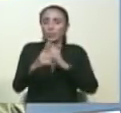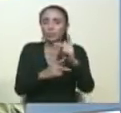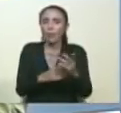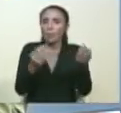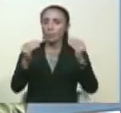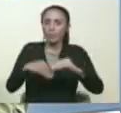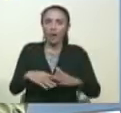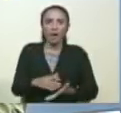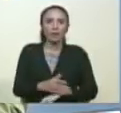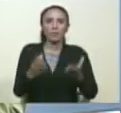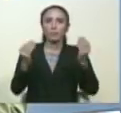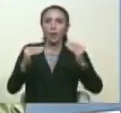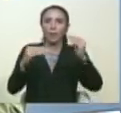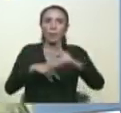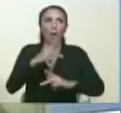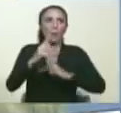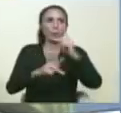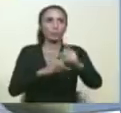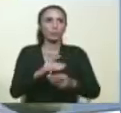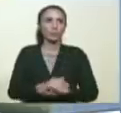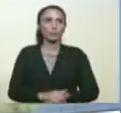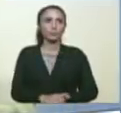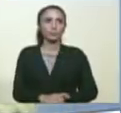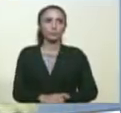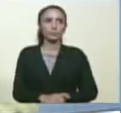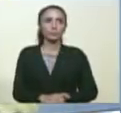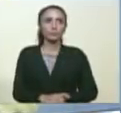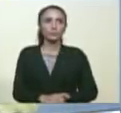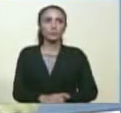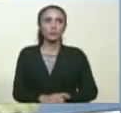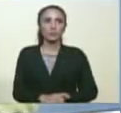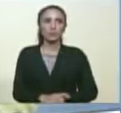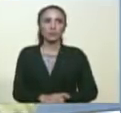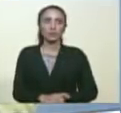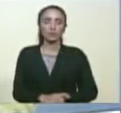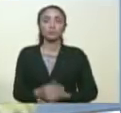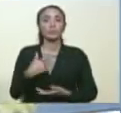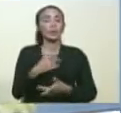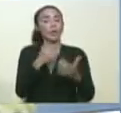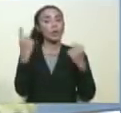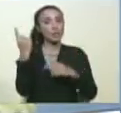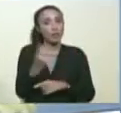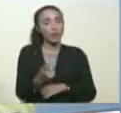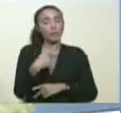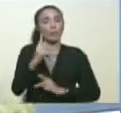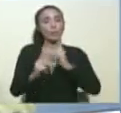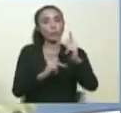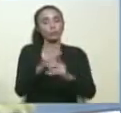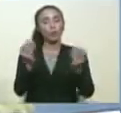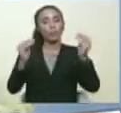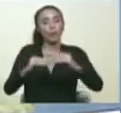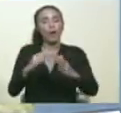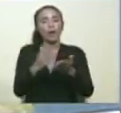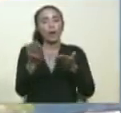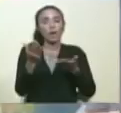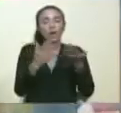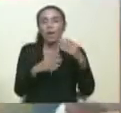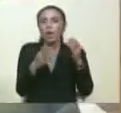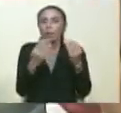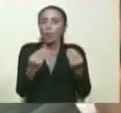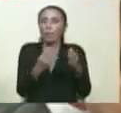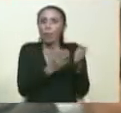para satisfacer las necesidades del país, nos va a sobrar, pero tenemos que producir y articular la distribución.